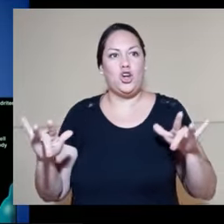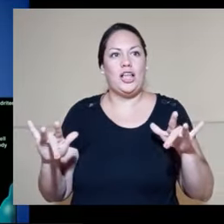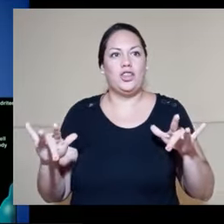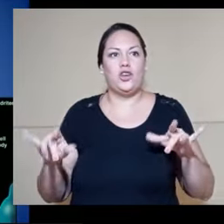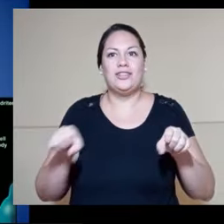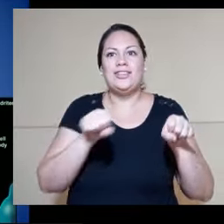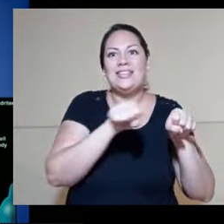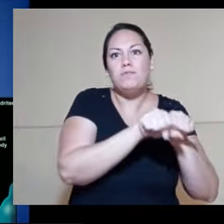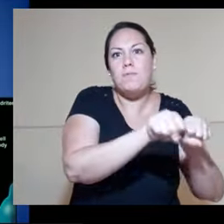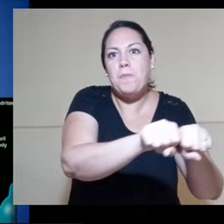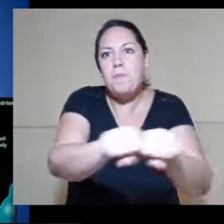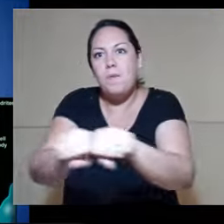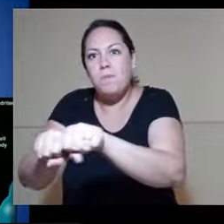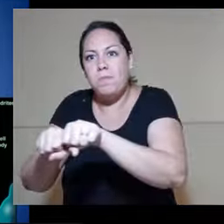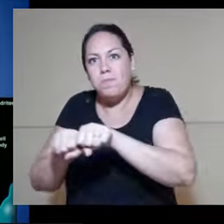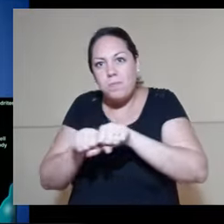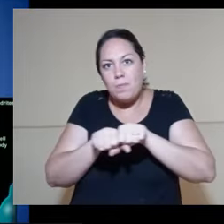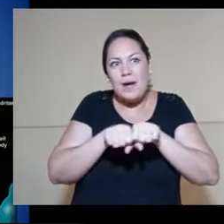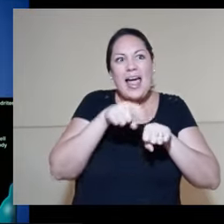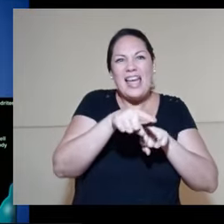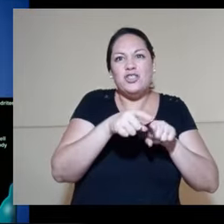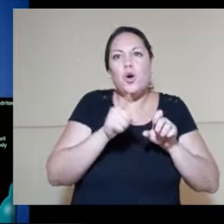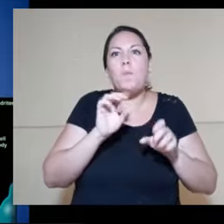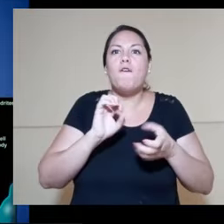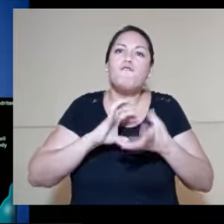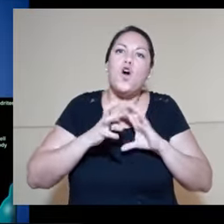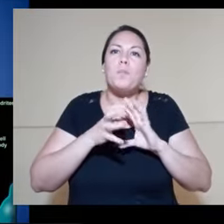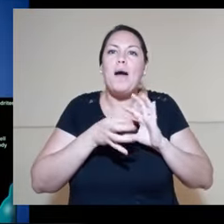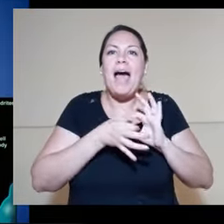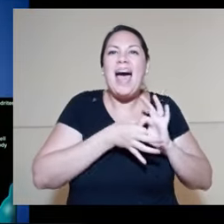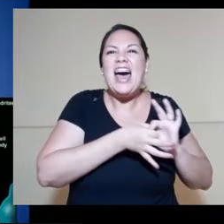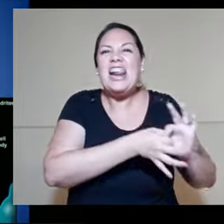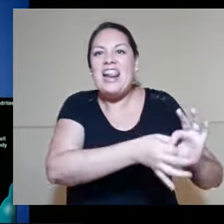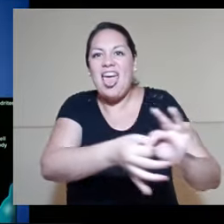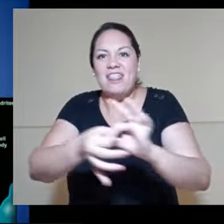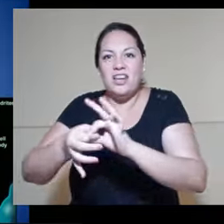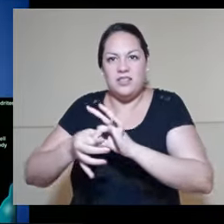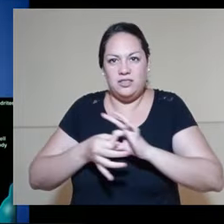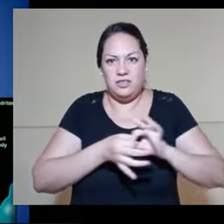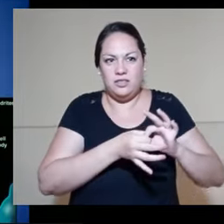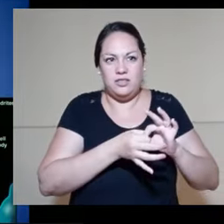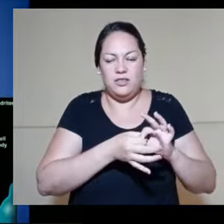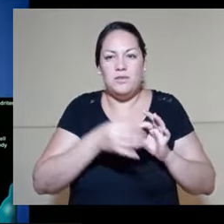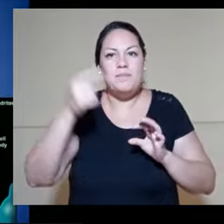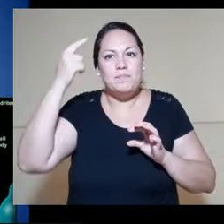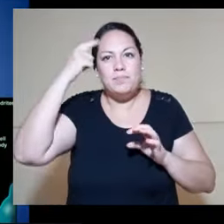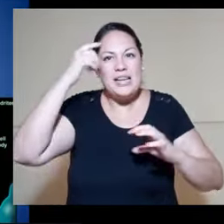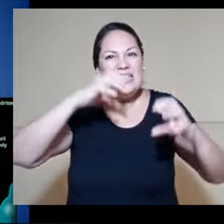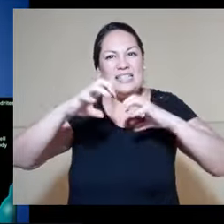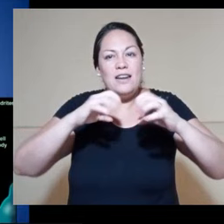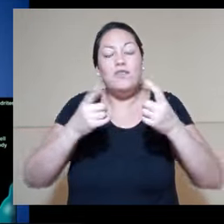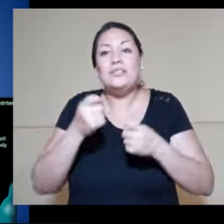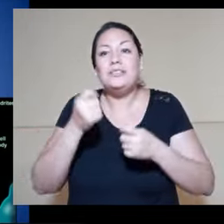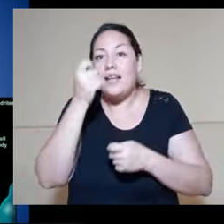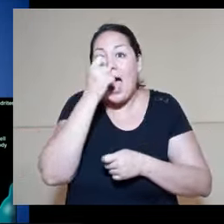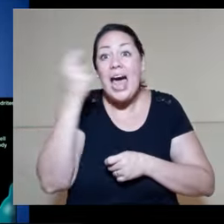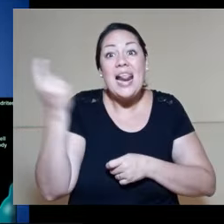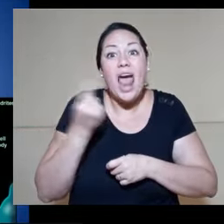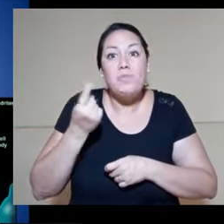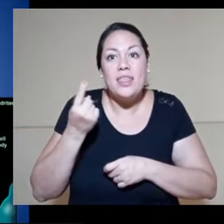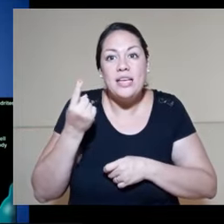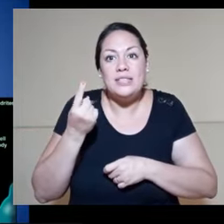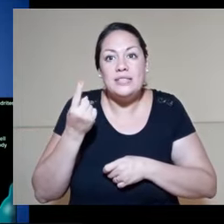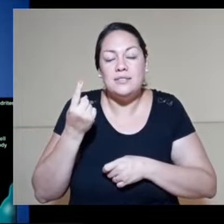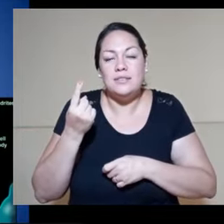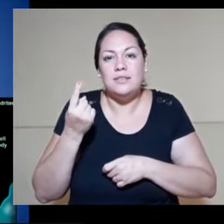otra neurona y eso hace que sea prácticamente inmensa la red de contacto. ¿Y por qué? Porque nuestro cerebro,